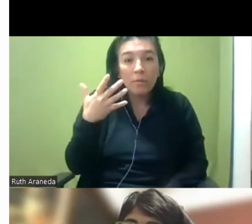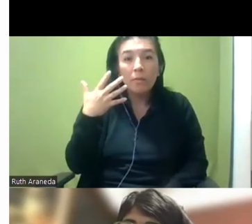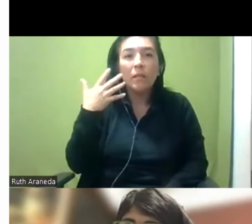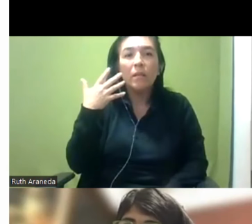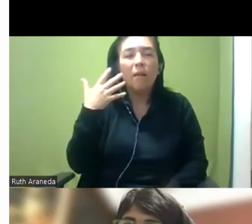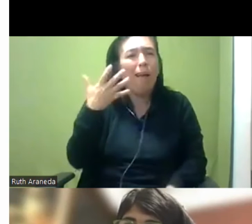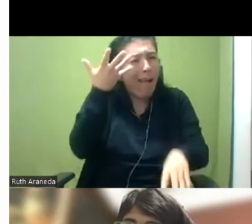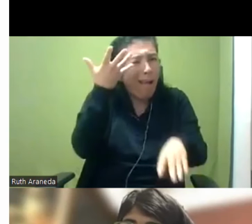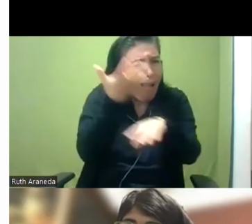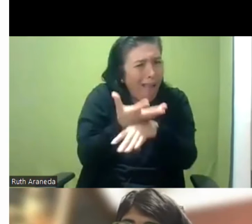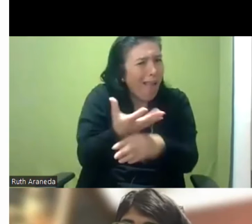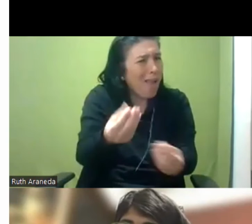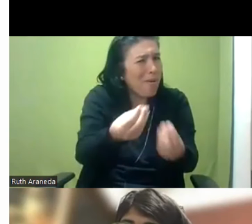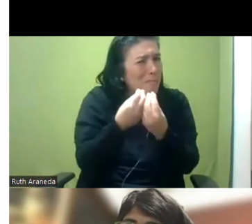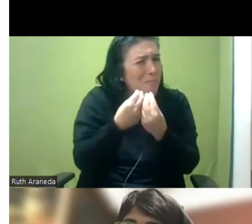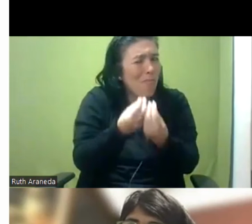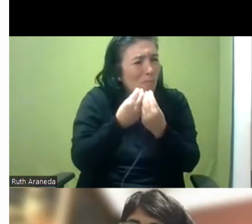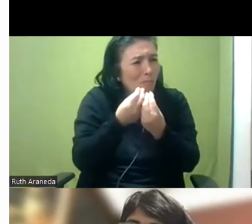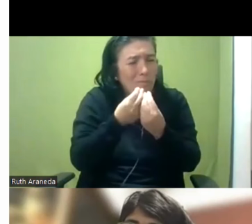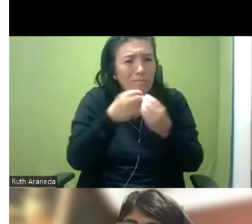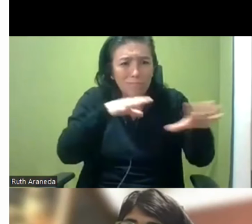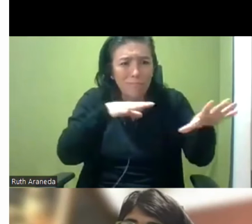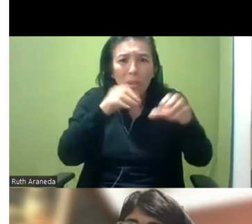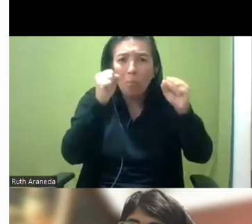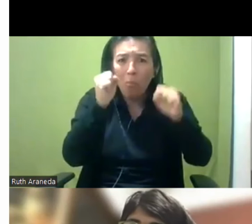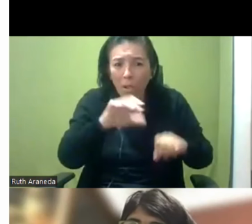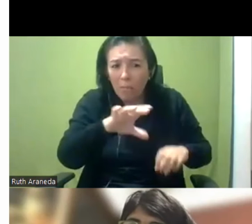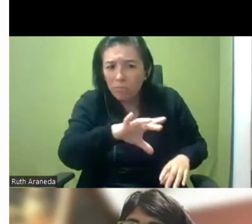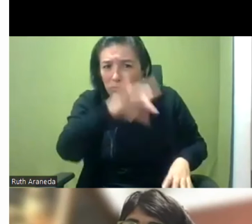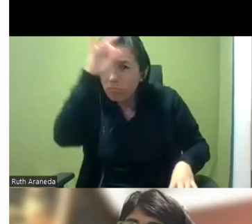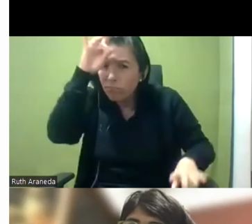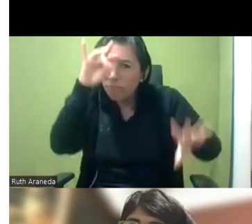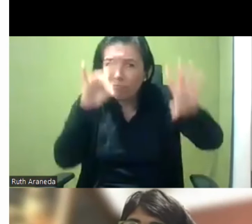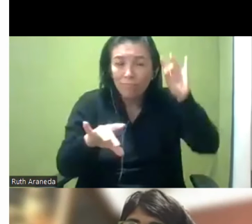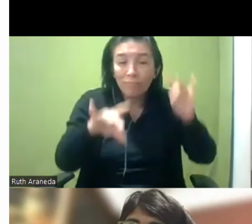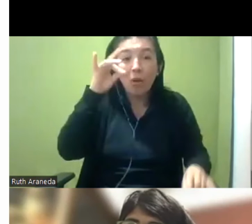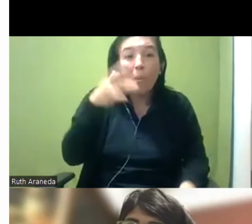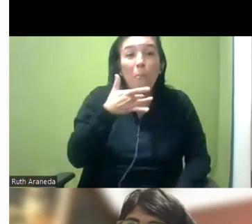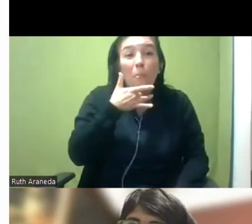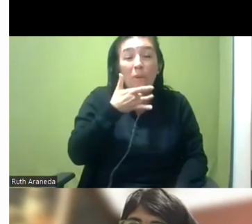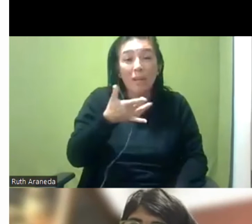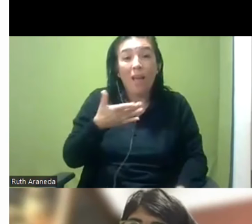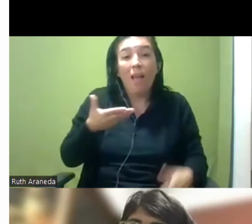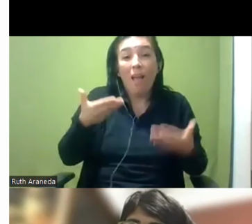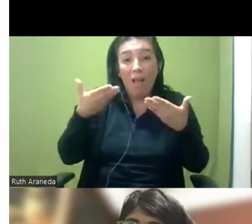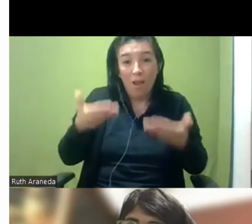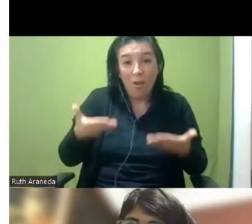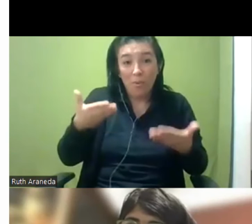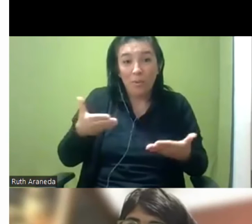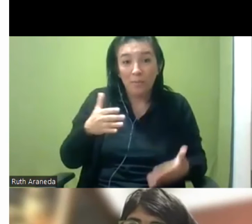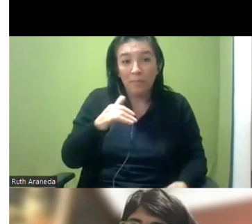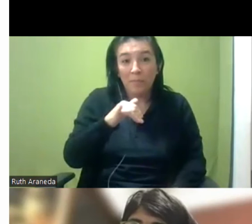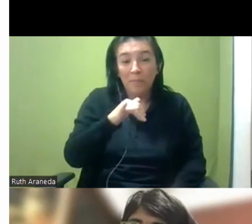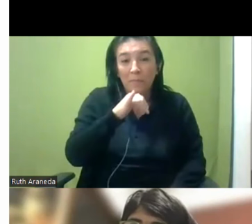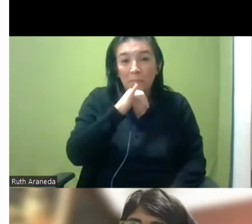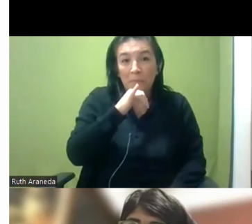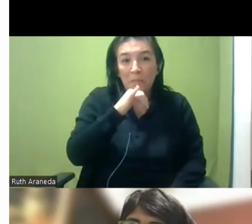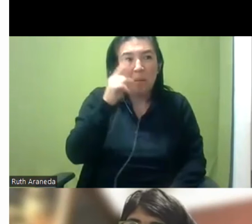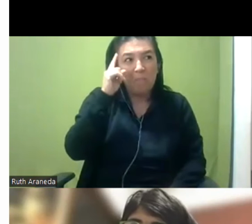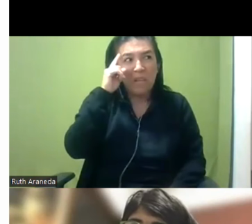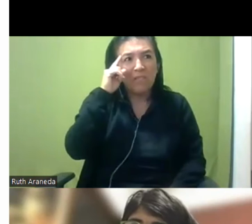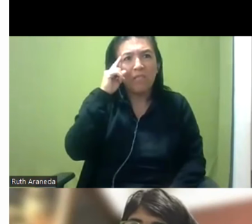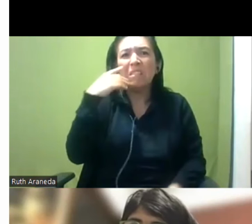ilimitada el seguir encontrando, ¿no? Porque en la actualidad, no sé si se puede Ujú. determinar el porcentaje